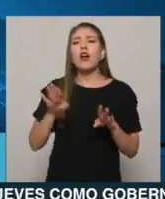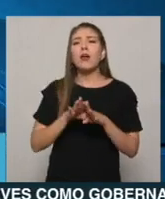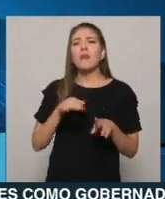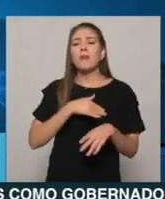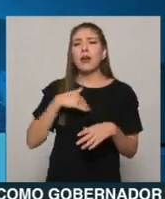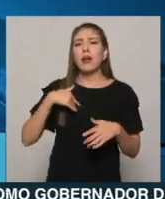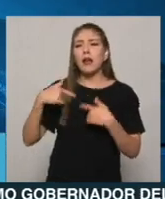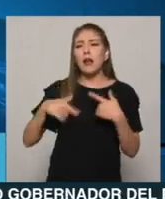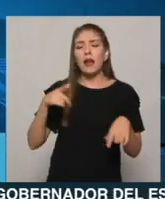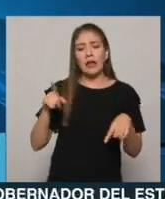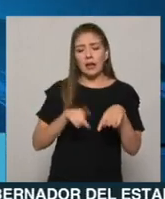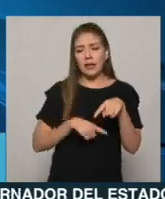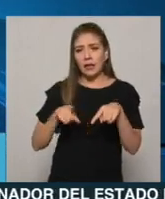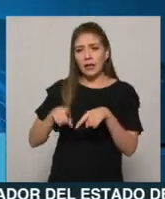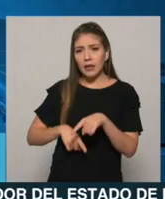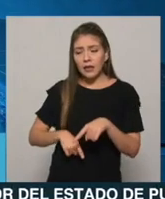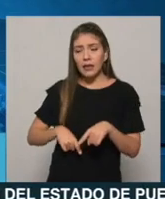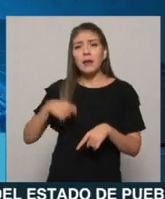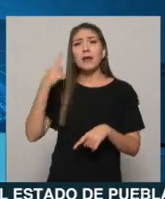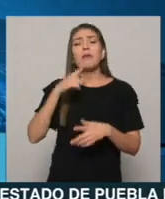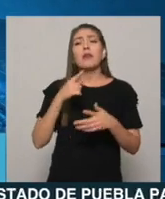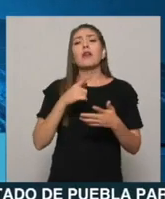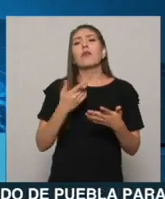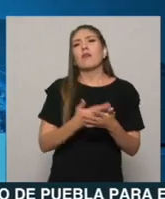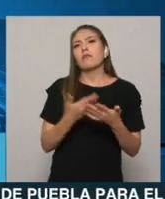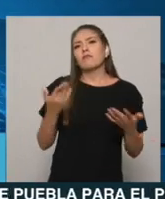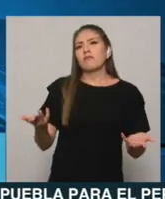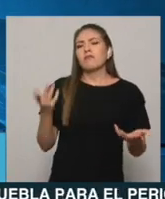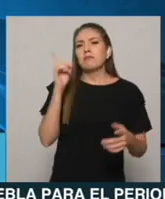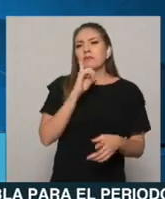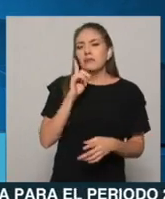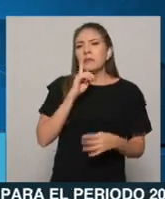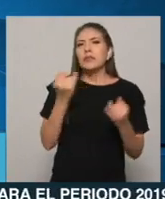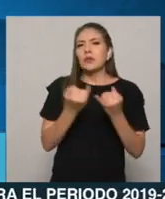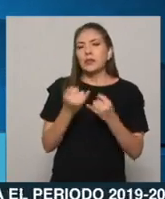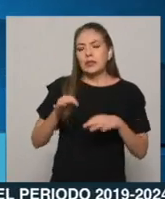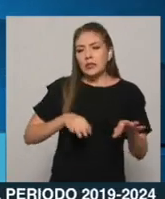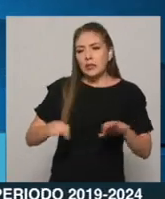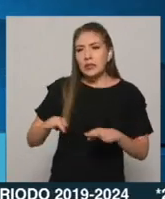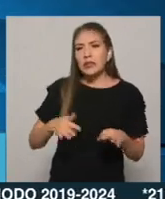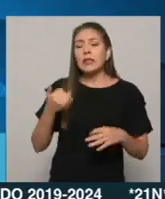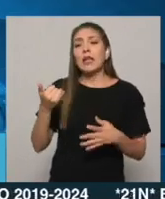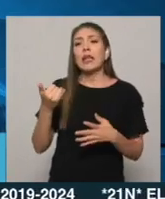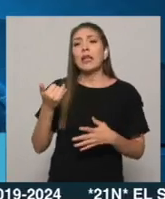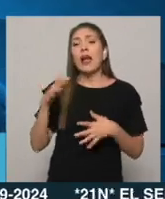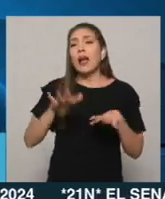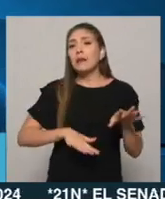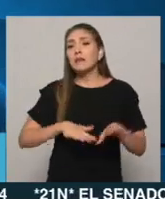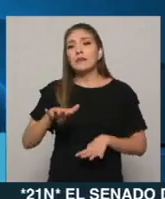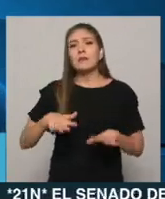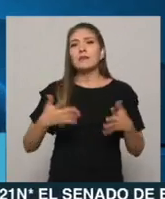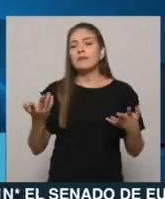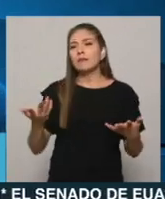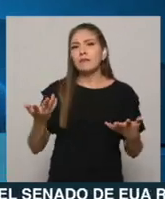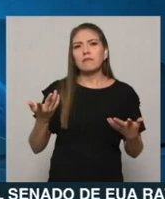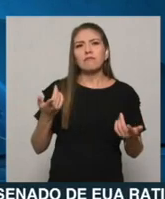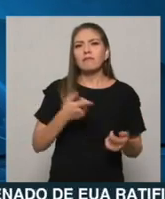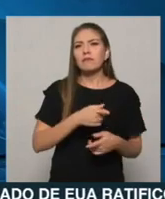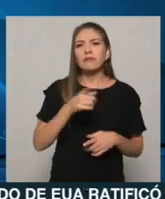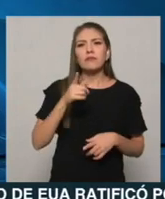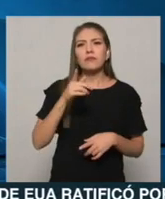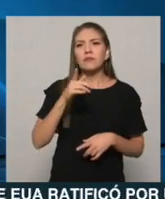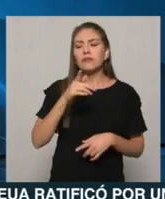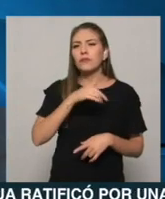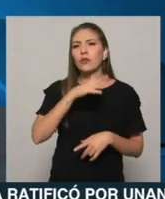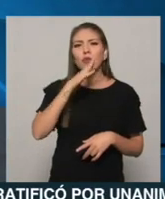pues los miembros de la familia, las mujeres también trabajan y pues en muchas ocasiones esto, hay que decirlo, es una realidad. Les